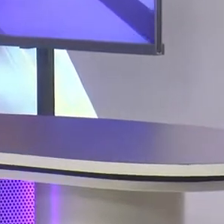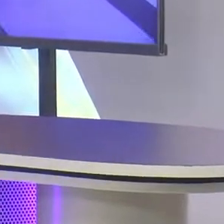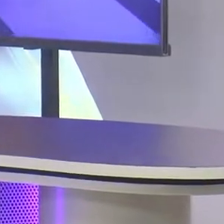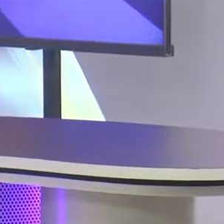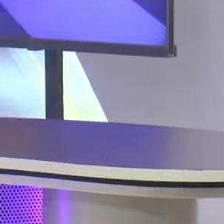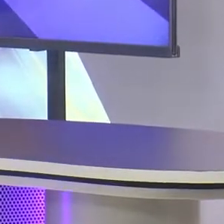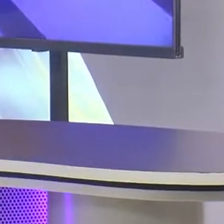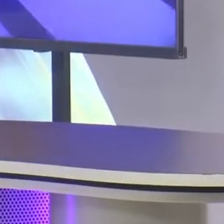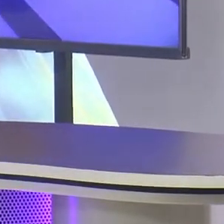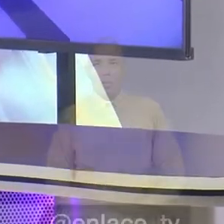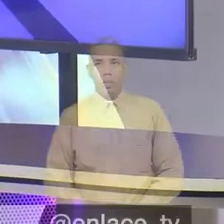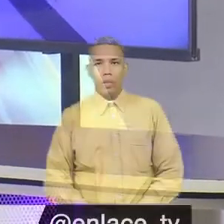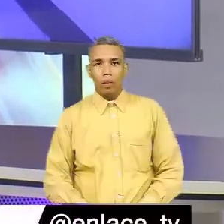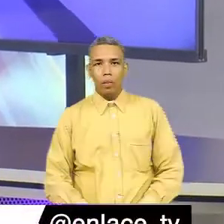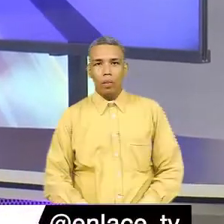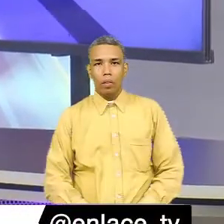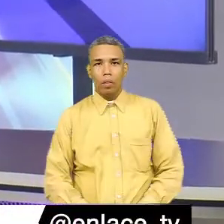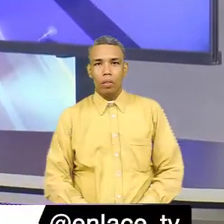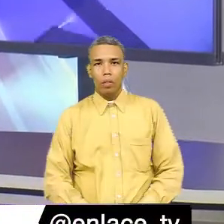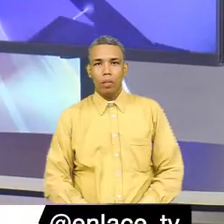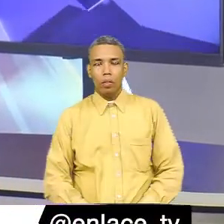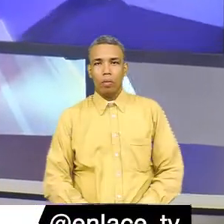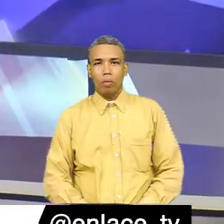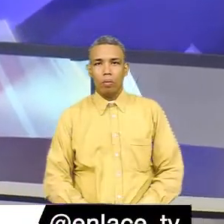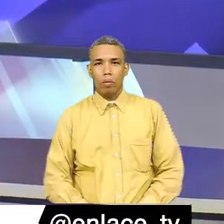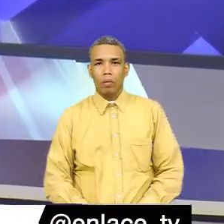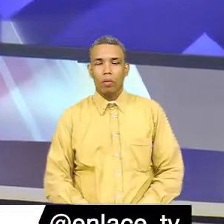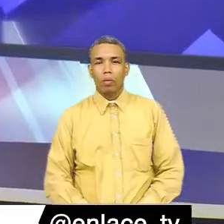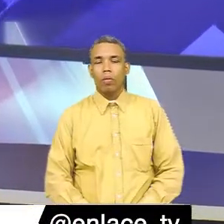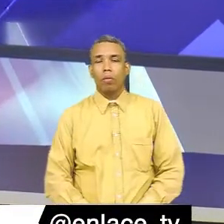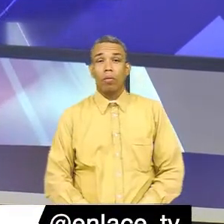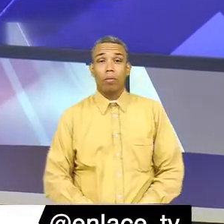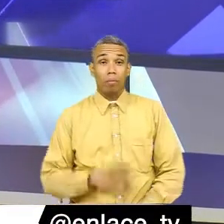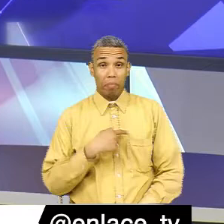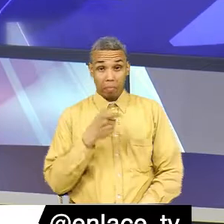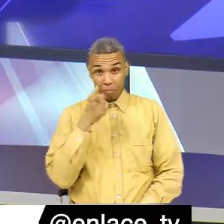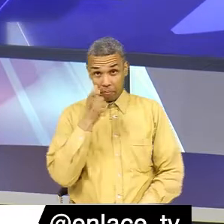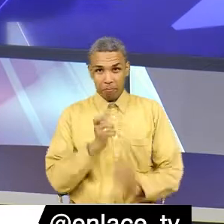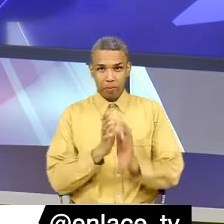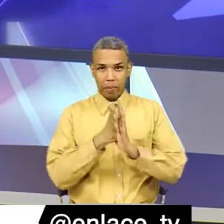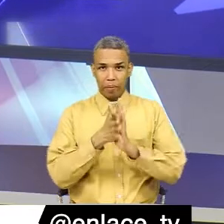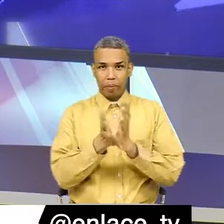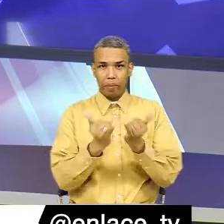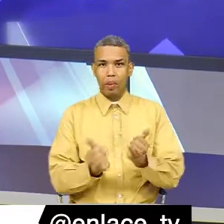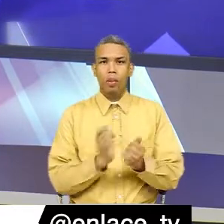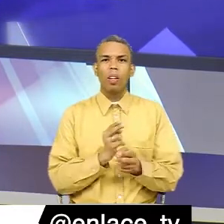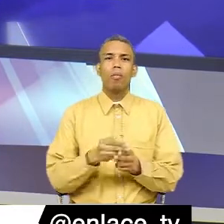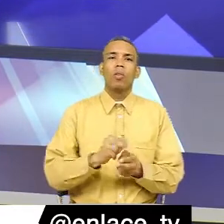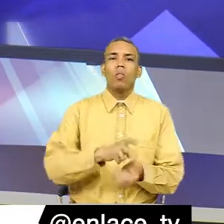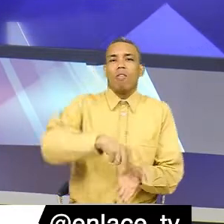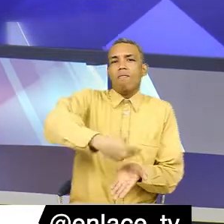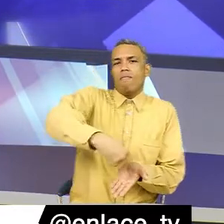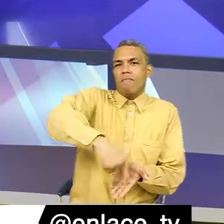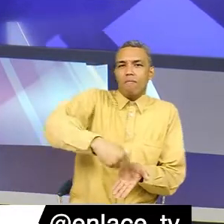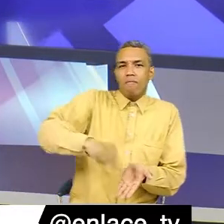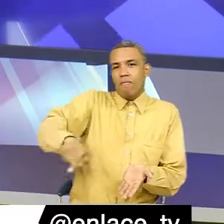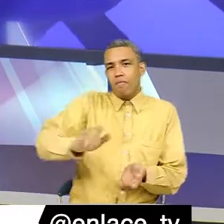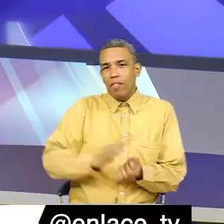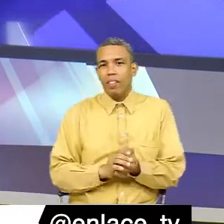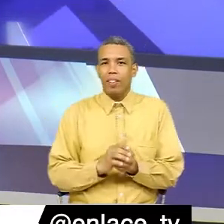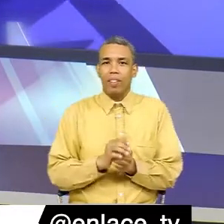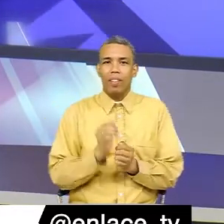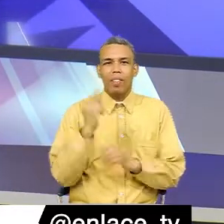Continuamos con información de cultura y entretenimiento en nuestra sección de En la Mira y se acerca la hora cero para el gran baile de amor y amistad que ha organizado el Club Infantas